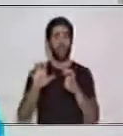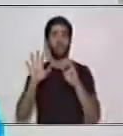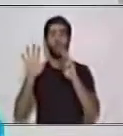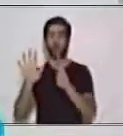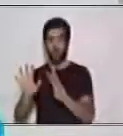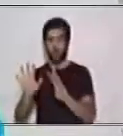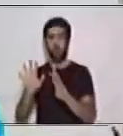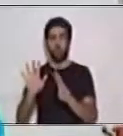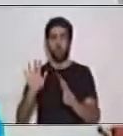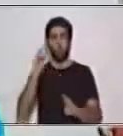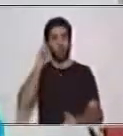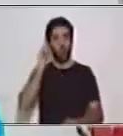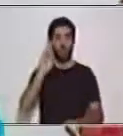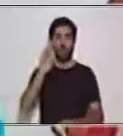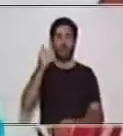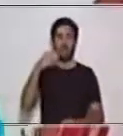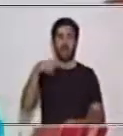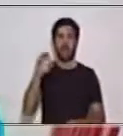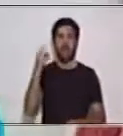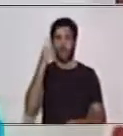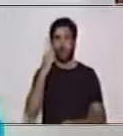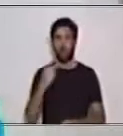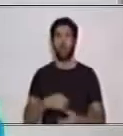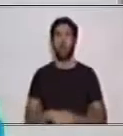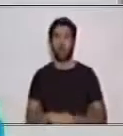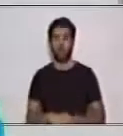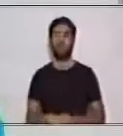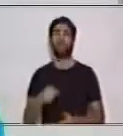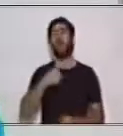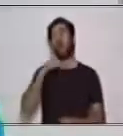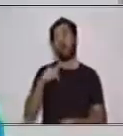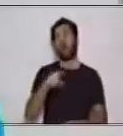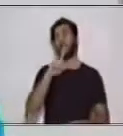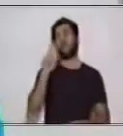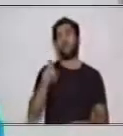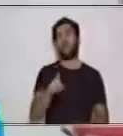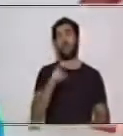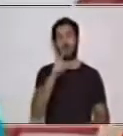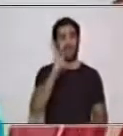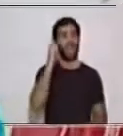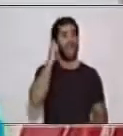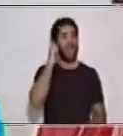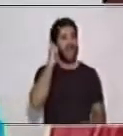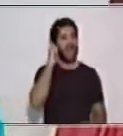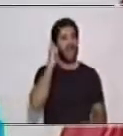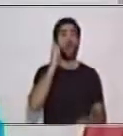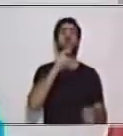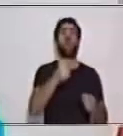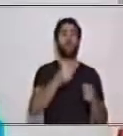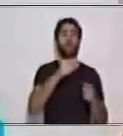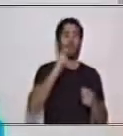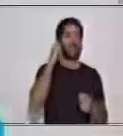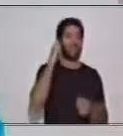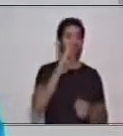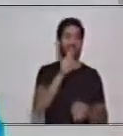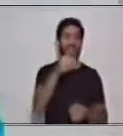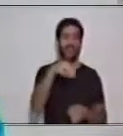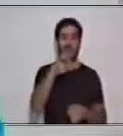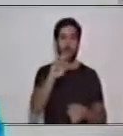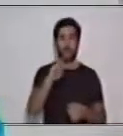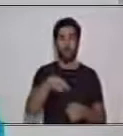número 3, ¿cuántos gramos equivalen a 1 kilogramo? ¿Cuántos gramos equivalen a 1 kilogramo? ¿Tú lo